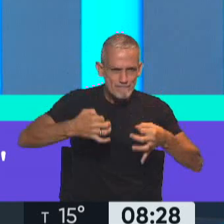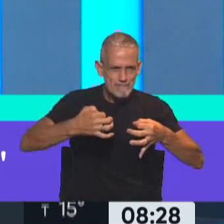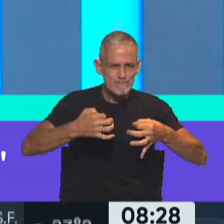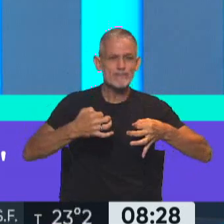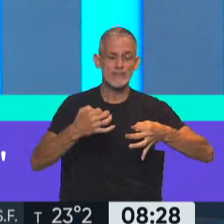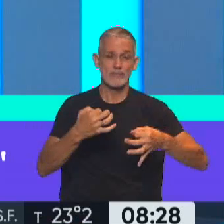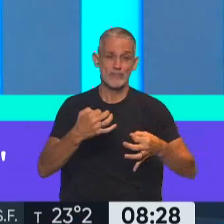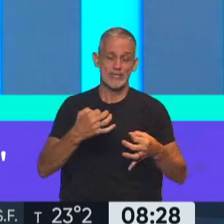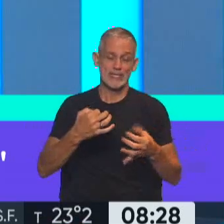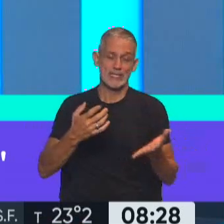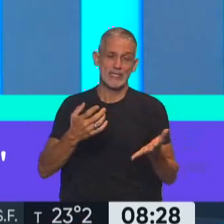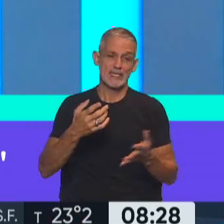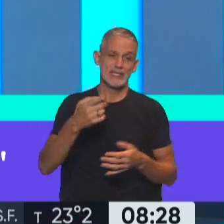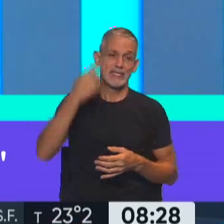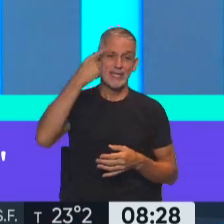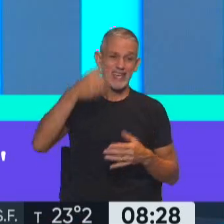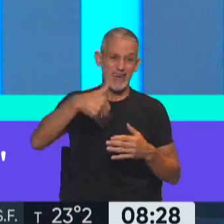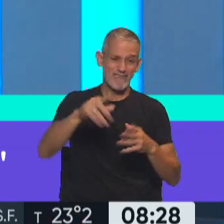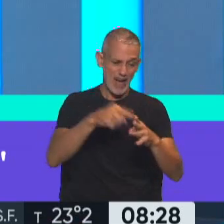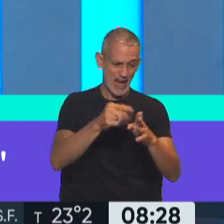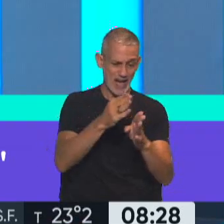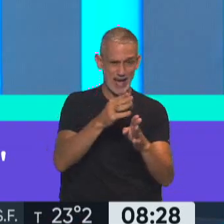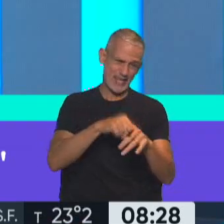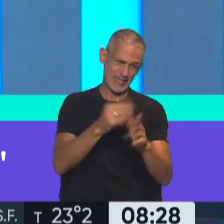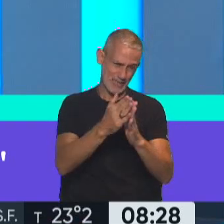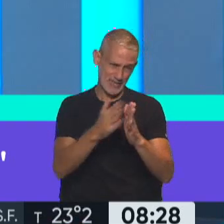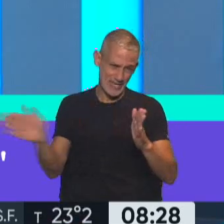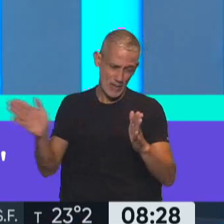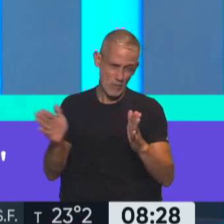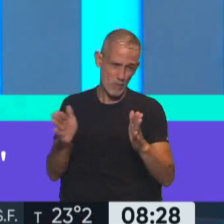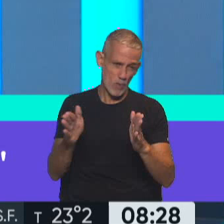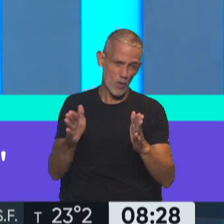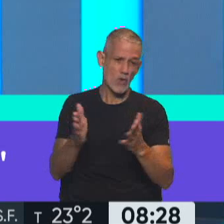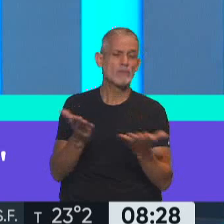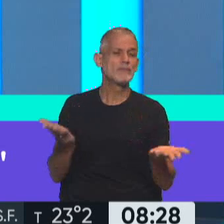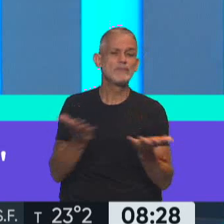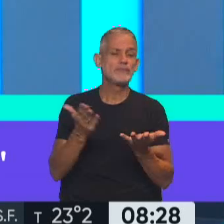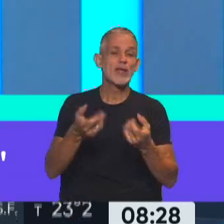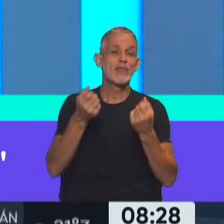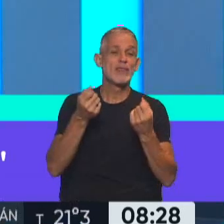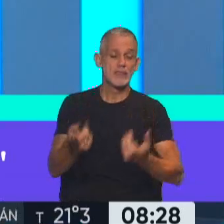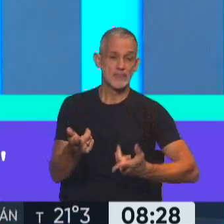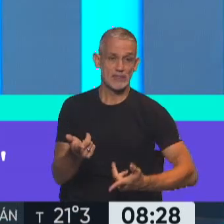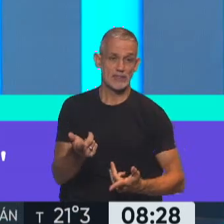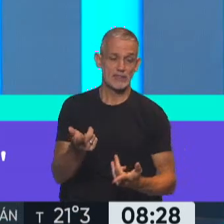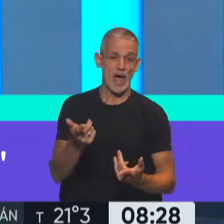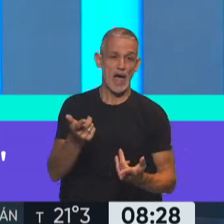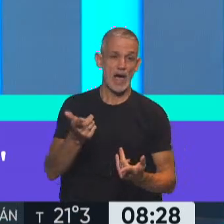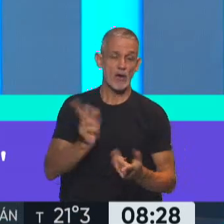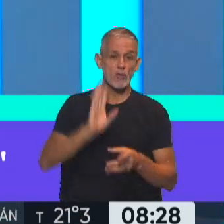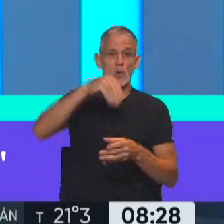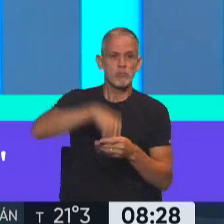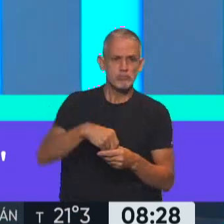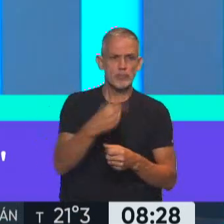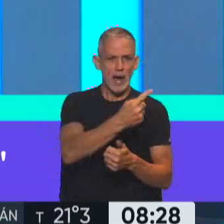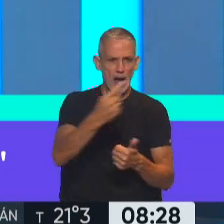y creo que lo que viene de aquí en más es garantizar con la